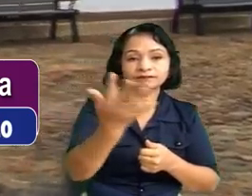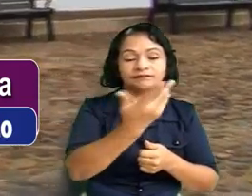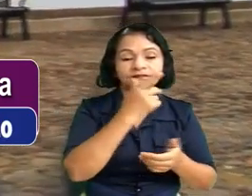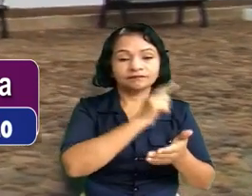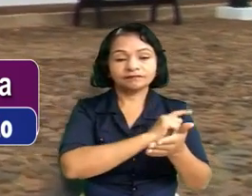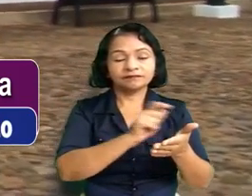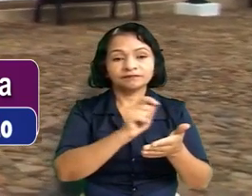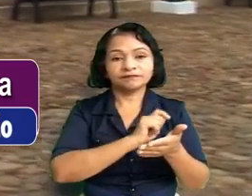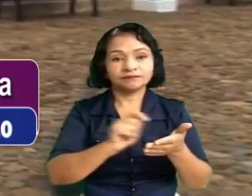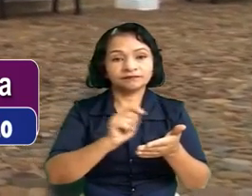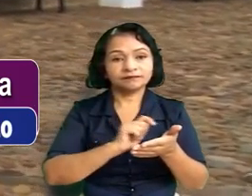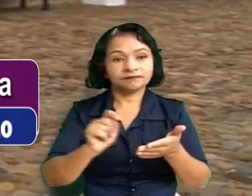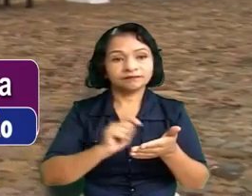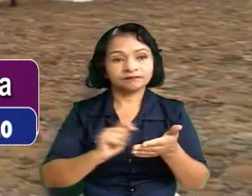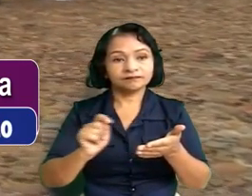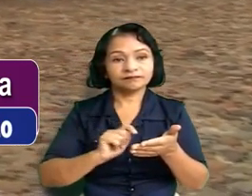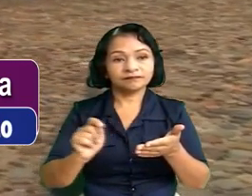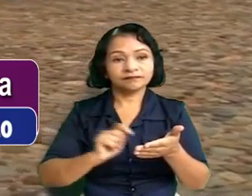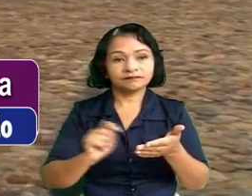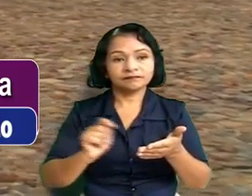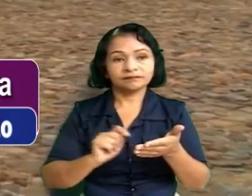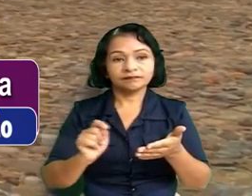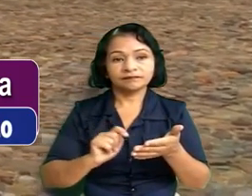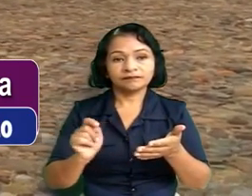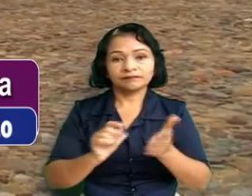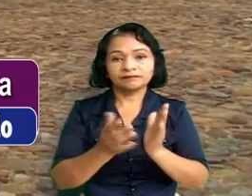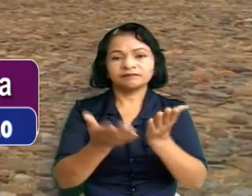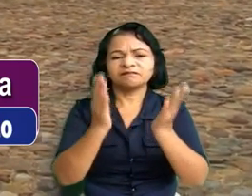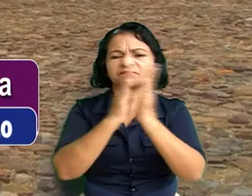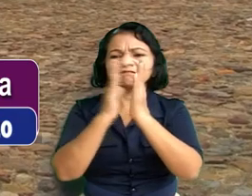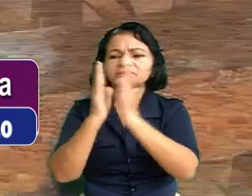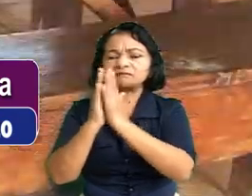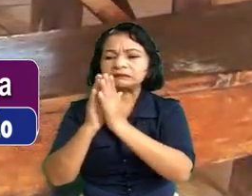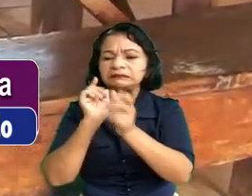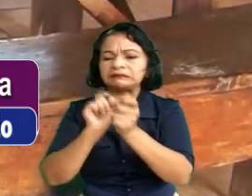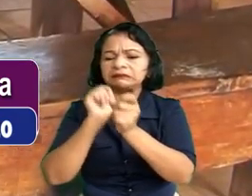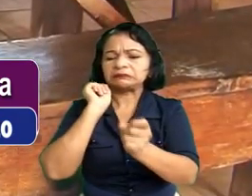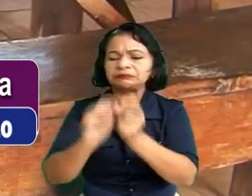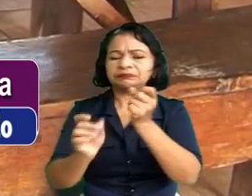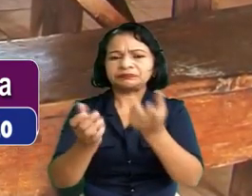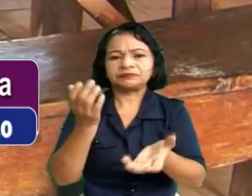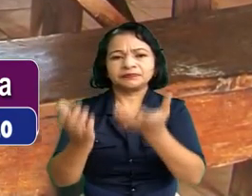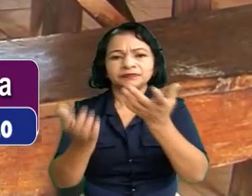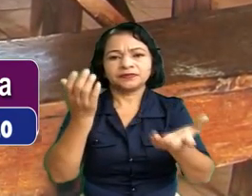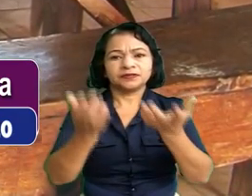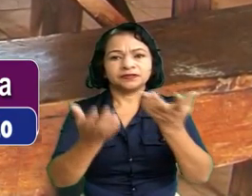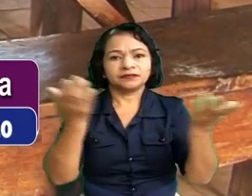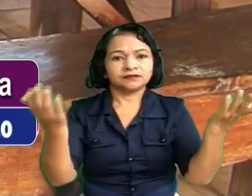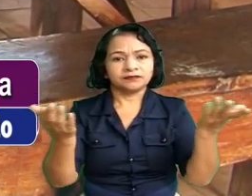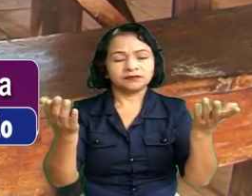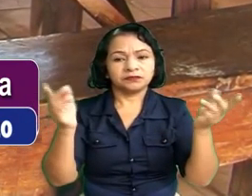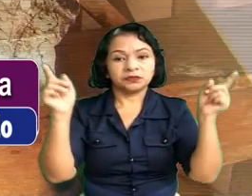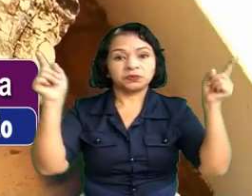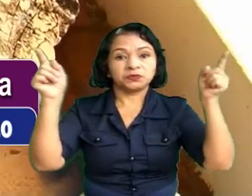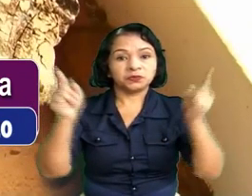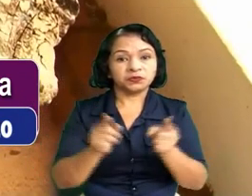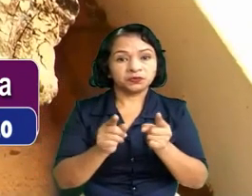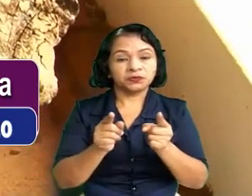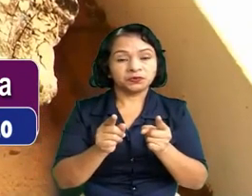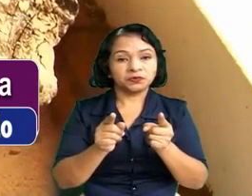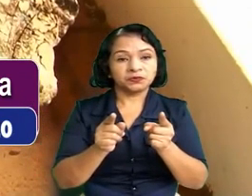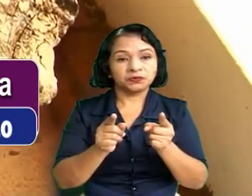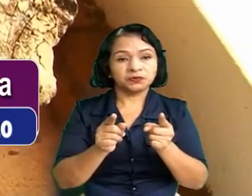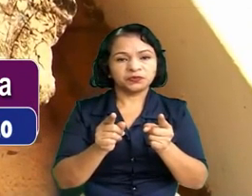escrito, pues es eliminado de las bibliotecas nacionales, y la memoria de Sandino pues básicamente es resumida a la memoria